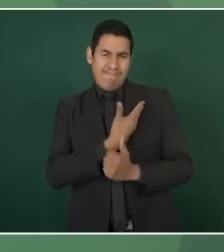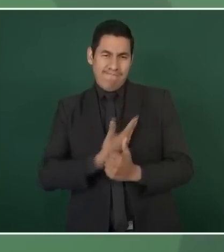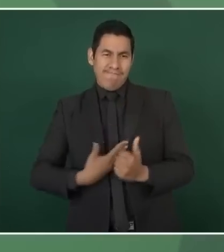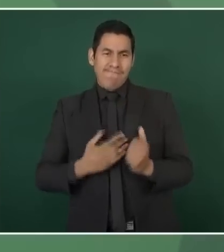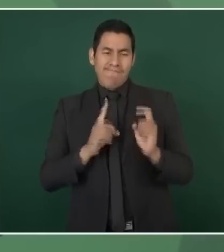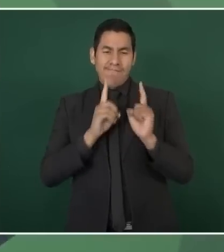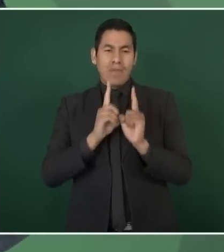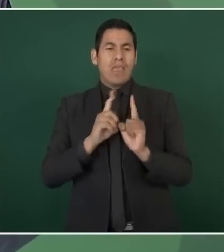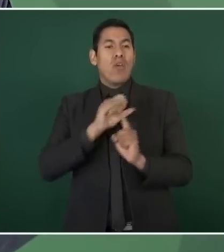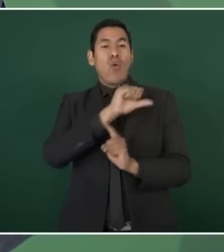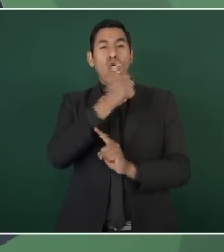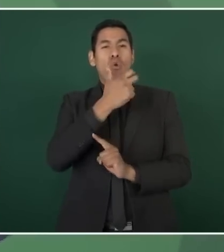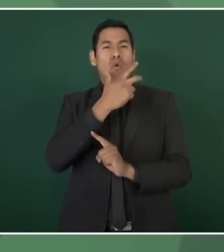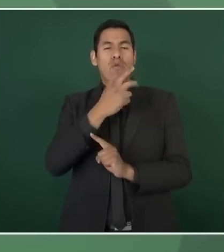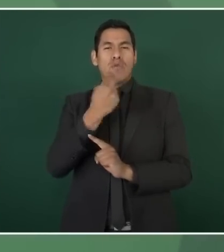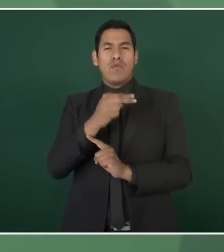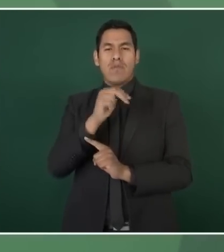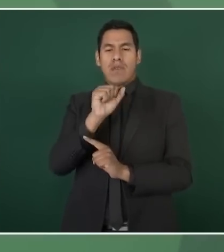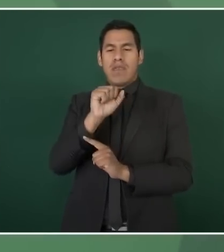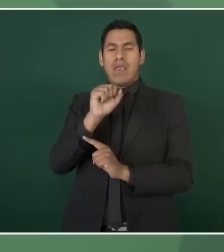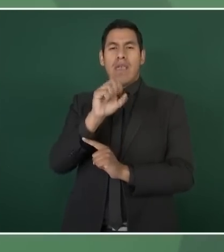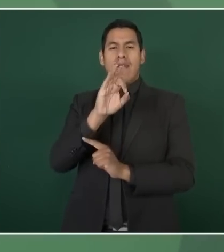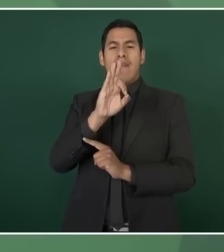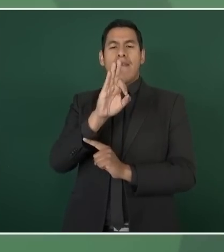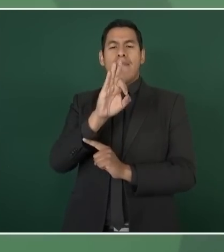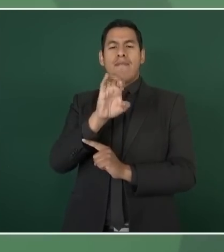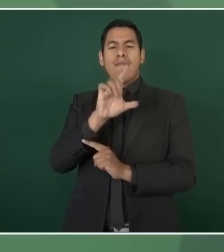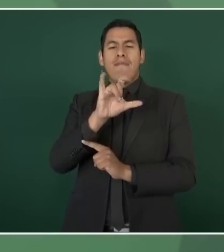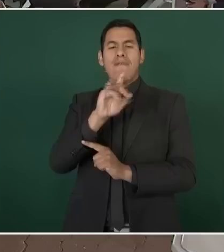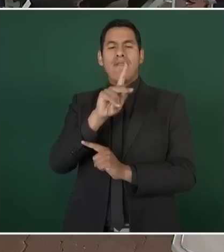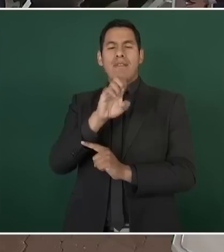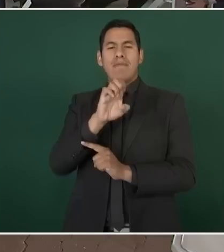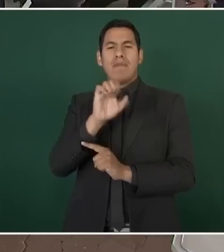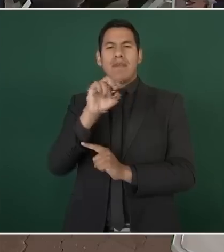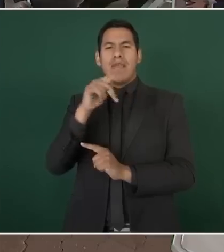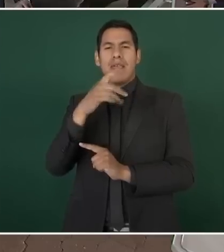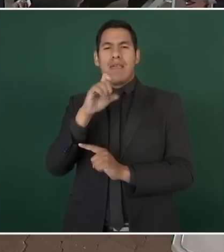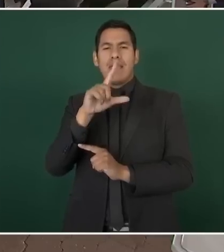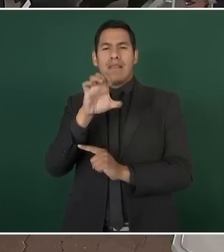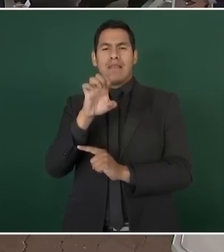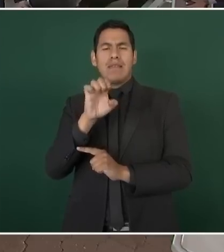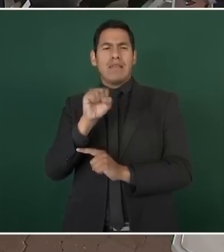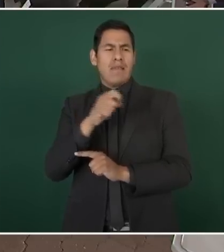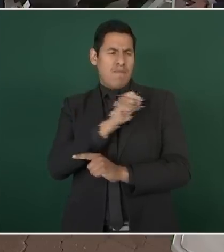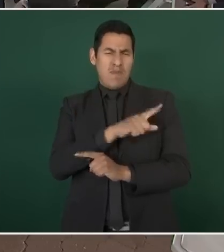de Ángeles. El general Felipe Ángeles estaba también con ellos,